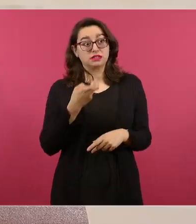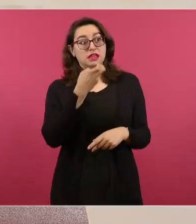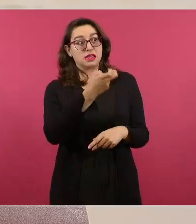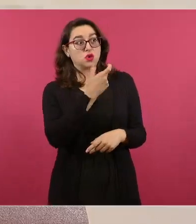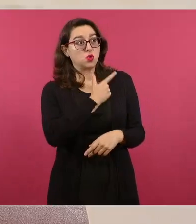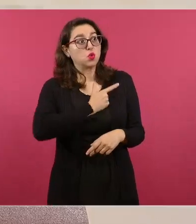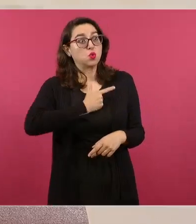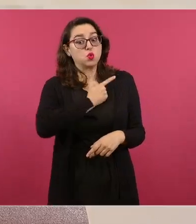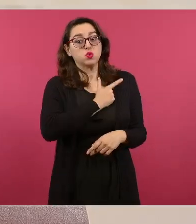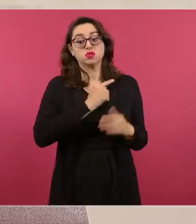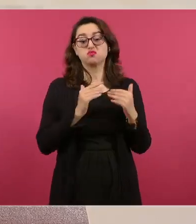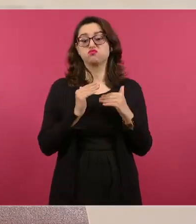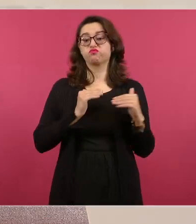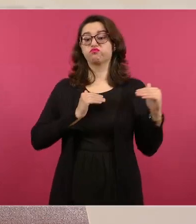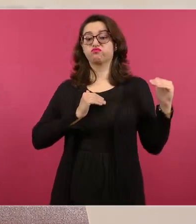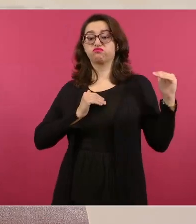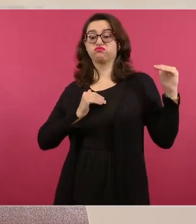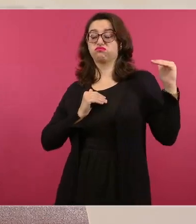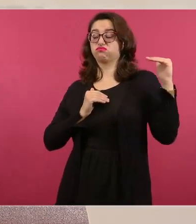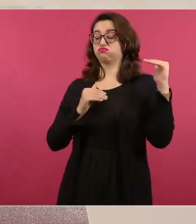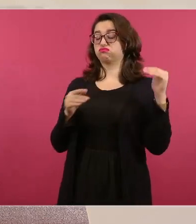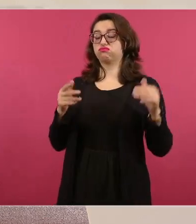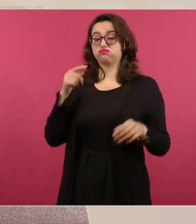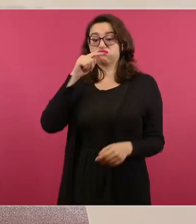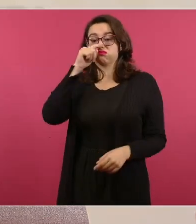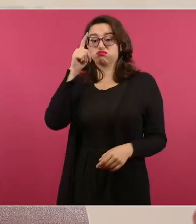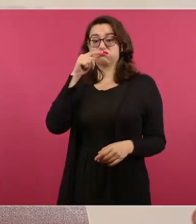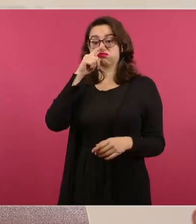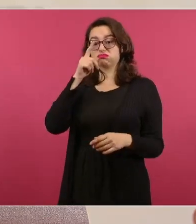porque es un escritor de bestseller,